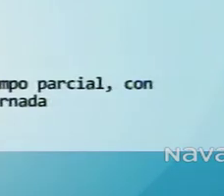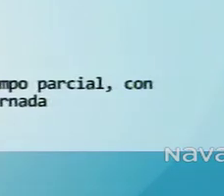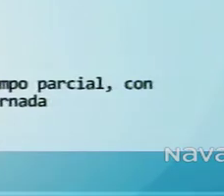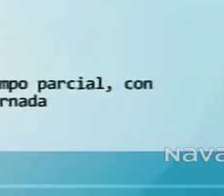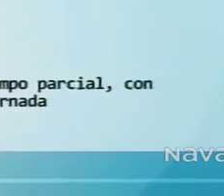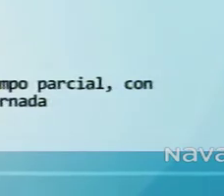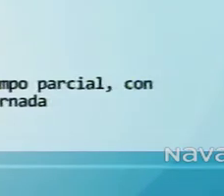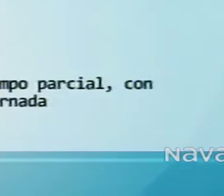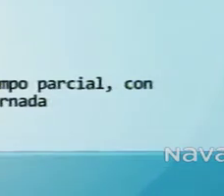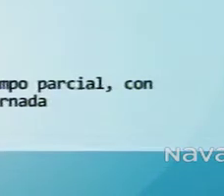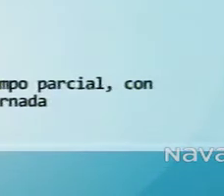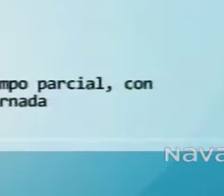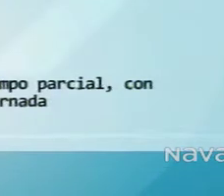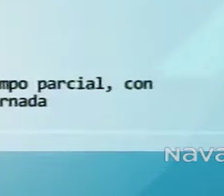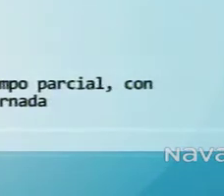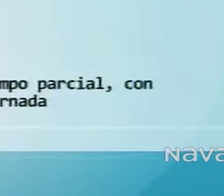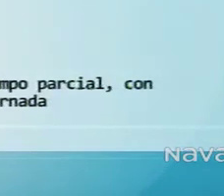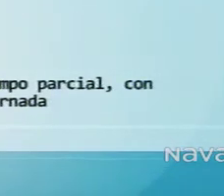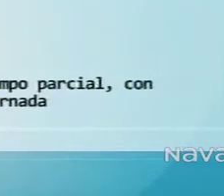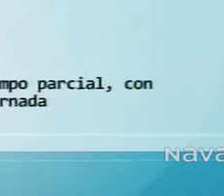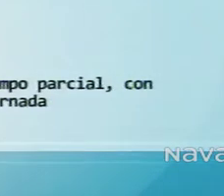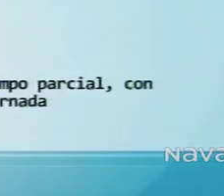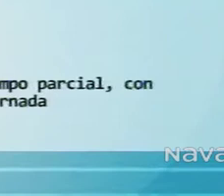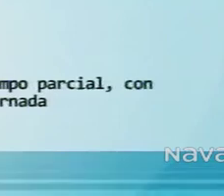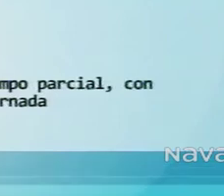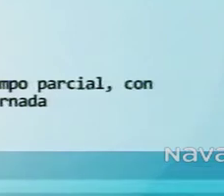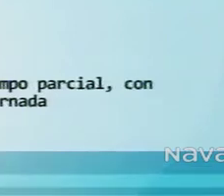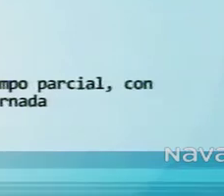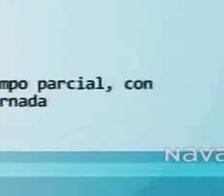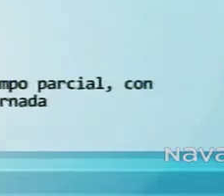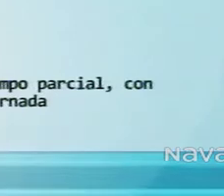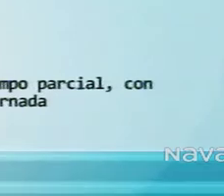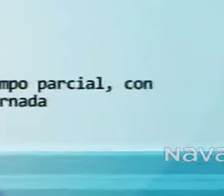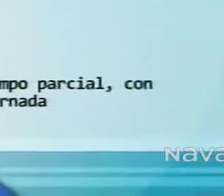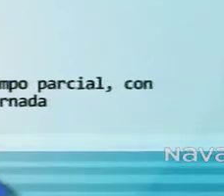currículum, de hacerlo en persona en el Centro Duo de 10 de la mañana a 7 de la tarde.